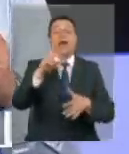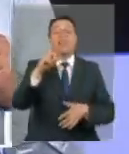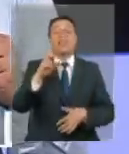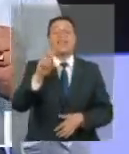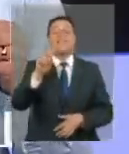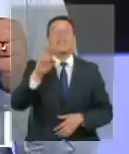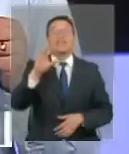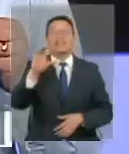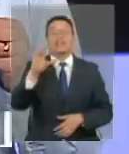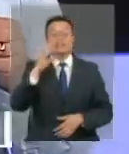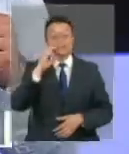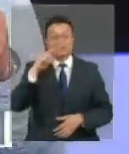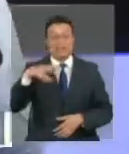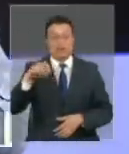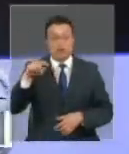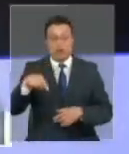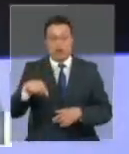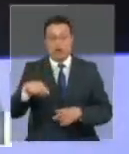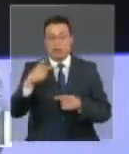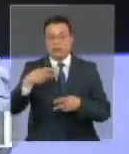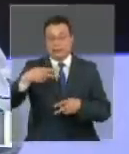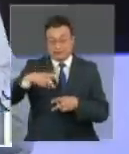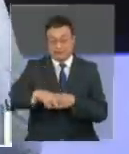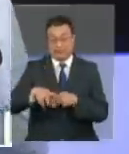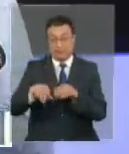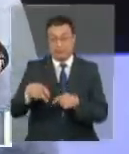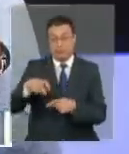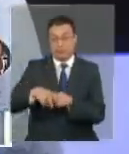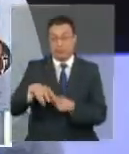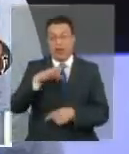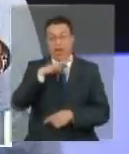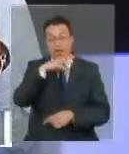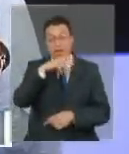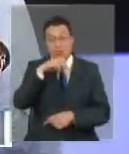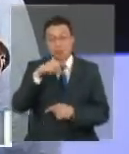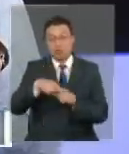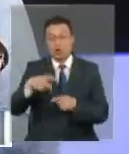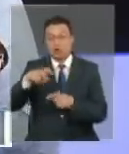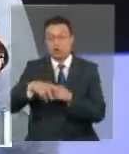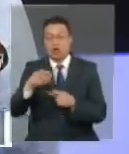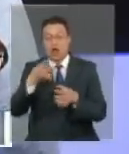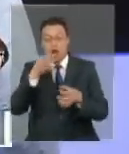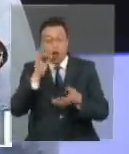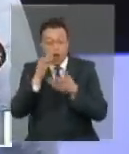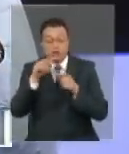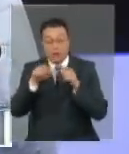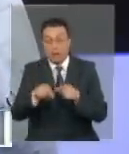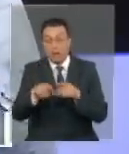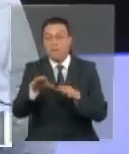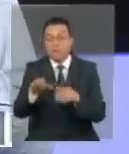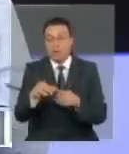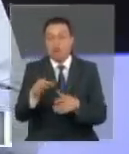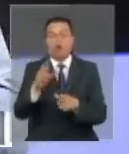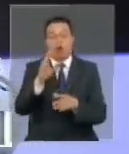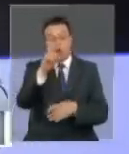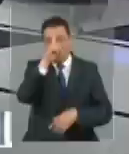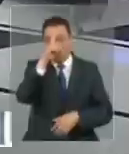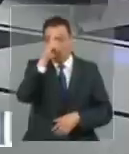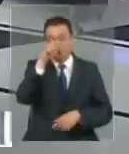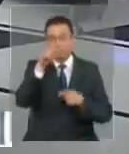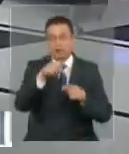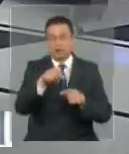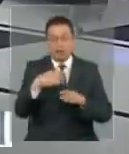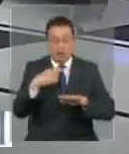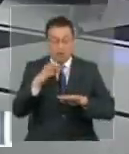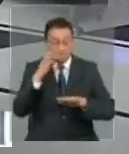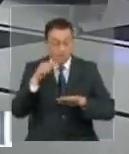dejar, Verónica, porque creo que es súper importante. En la misma silla donde se sienta el adulto mayor después a tomar once con su grupo, se atienden a la gente en